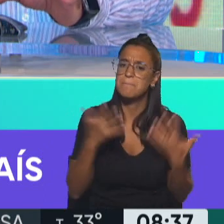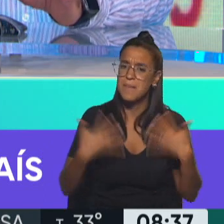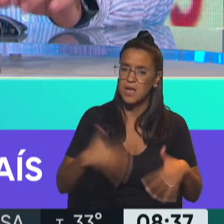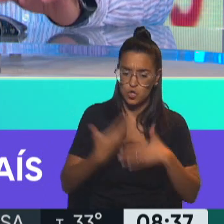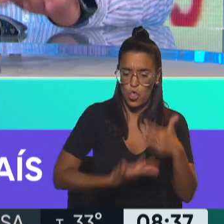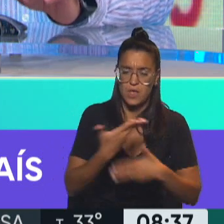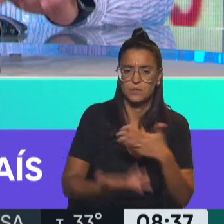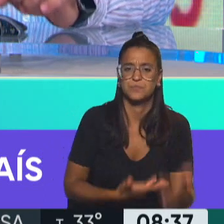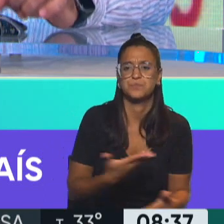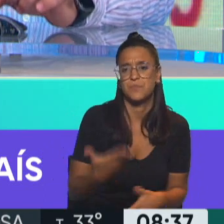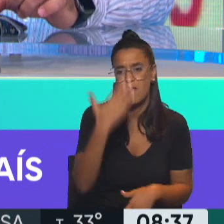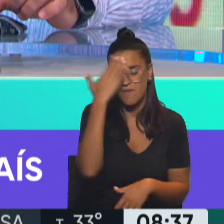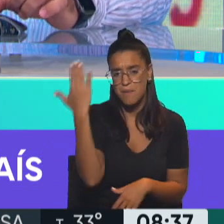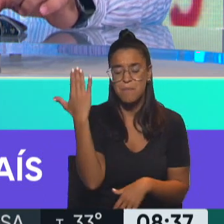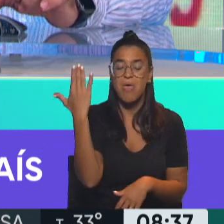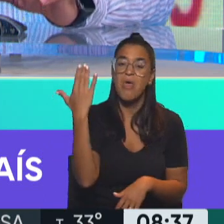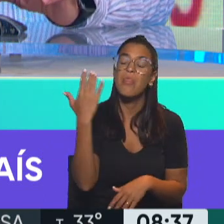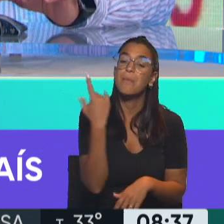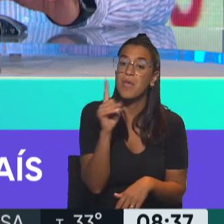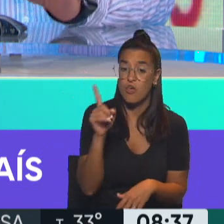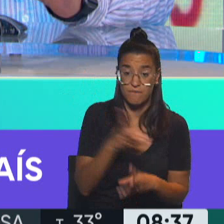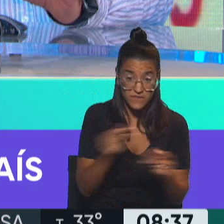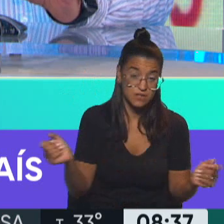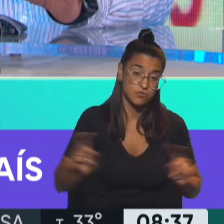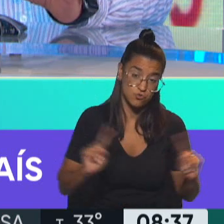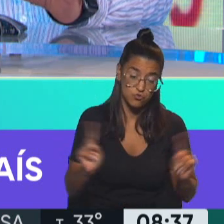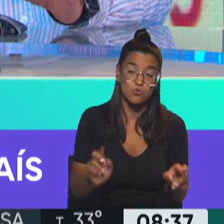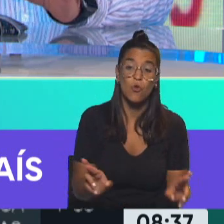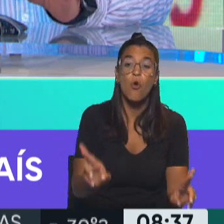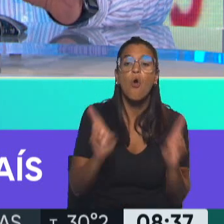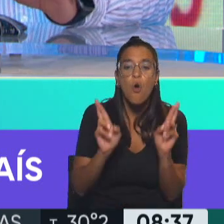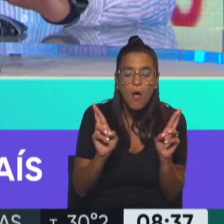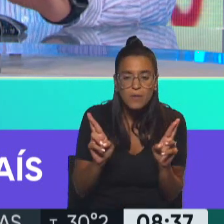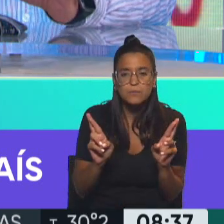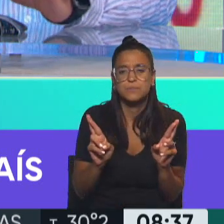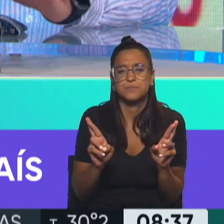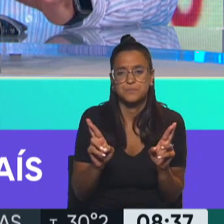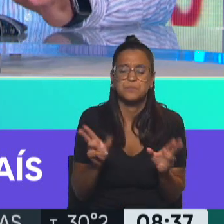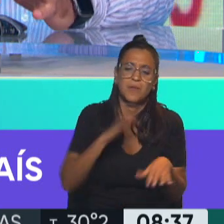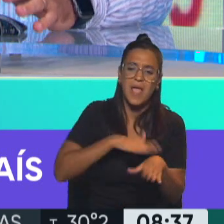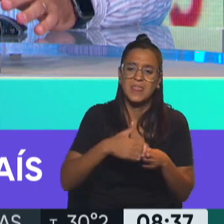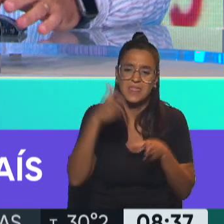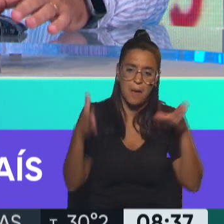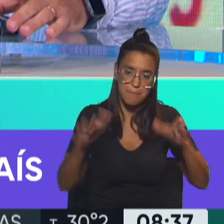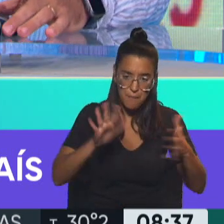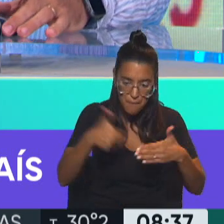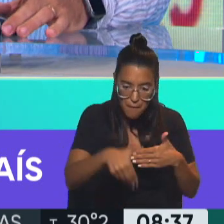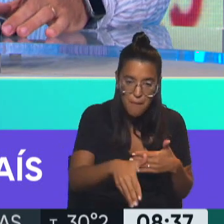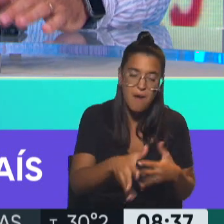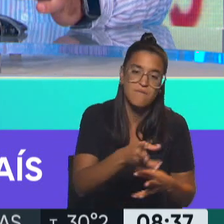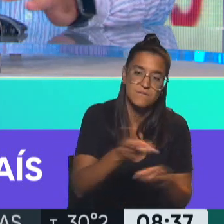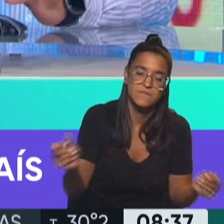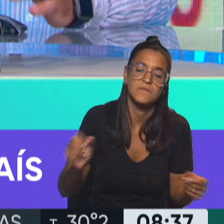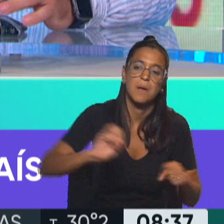desarrollo de la enfermedad, pero esto todavía no ha terminado y esperemos estar en una etapa próxima al final de